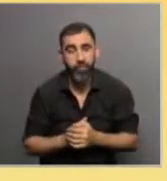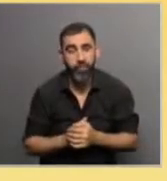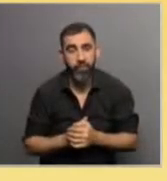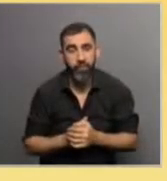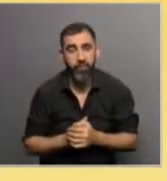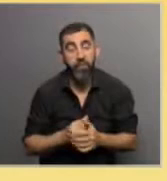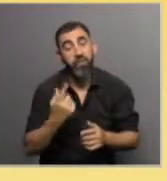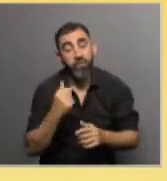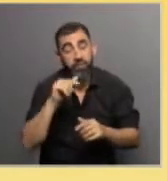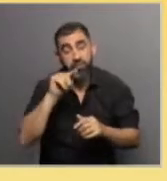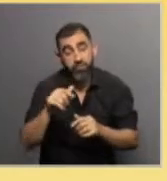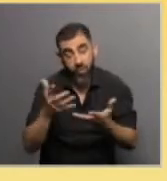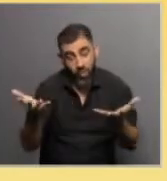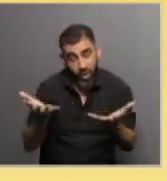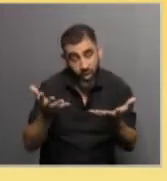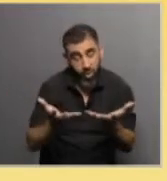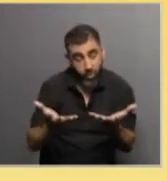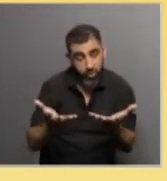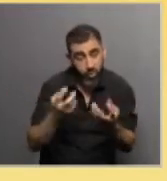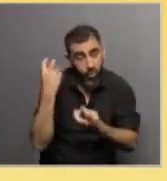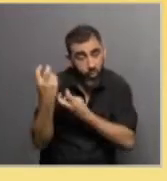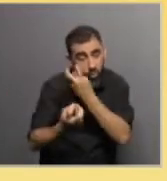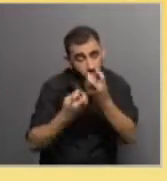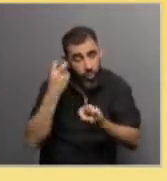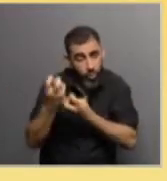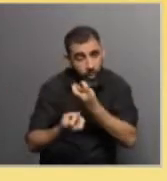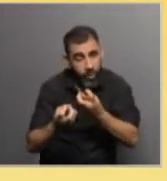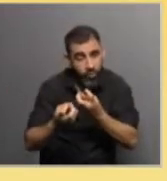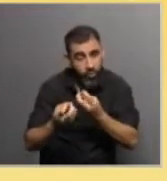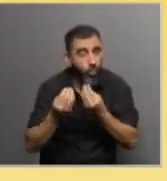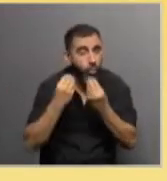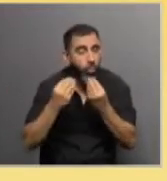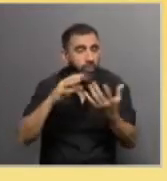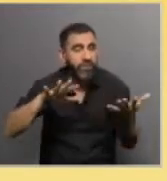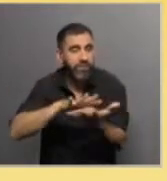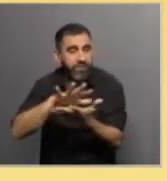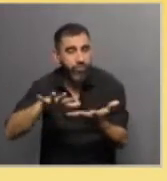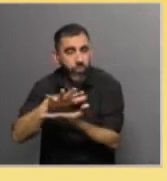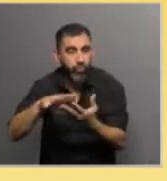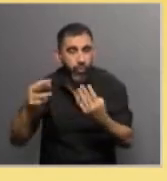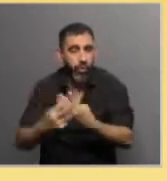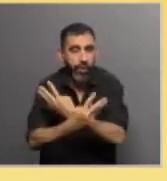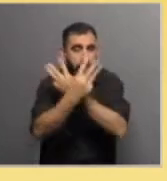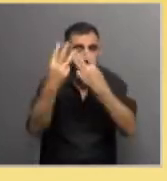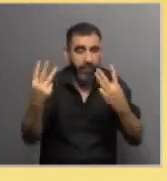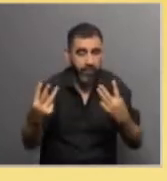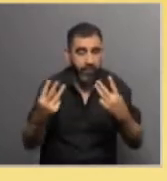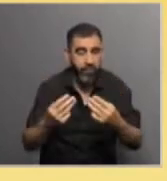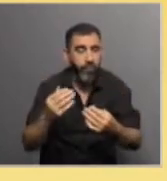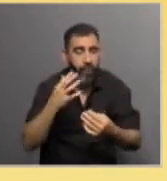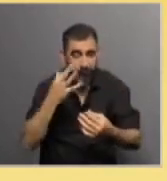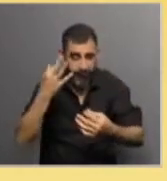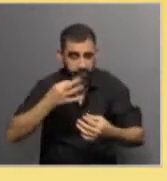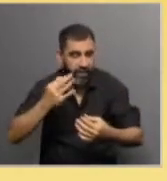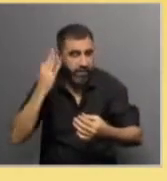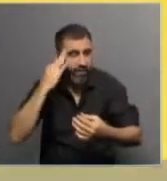Entonces, bueno, eso es un poco lo que estamos ahora buscando, ese marco o contexto geodinámico para poder cerrar